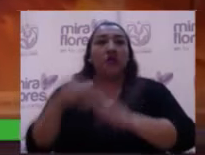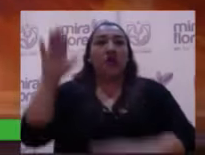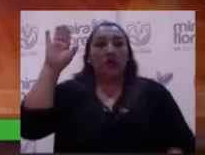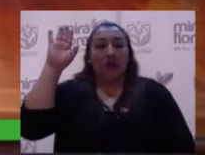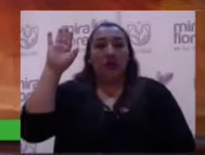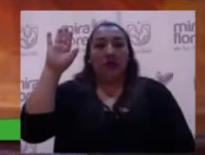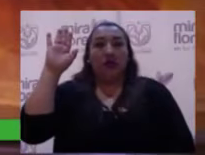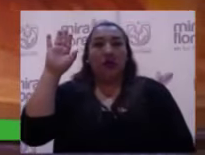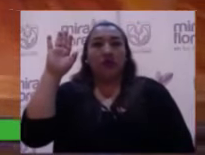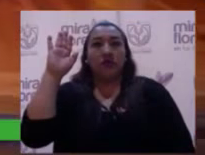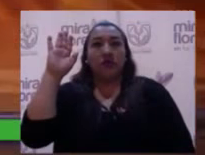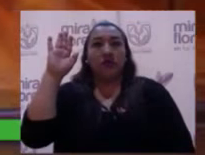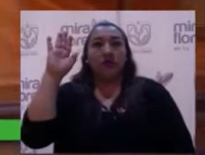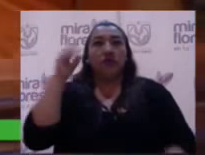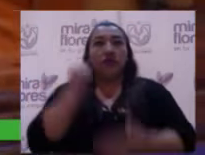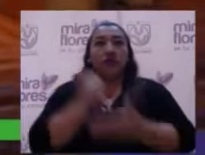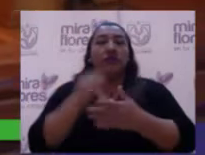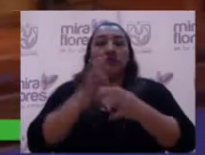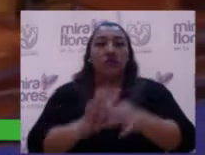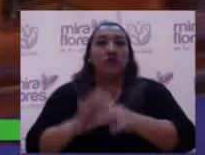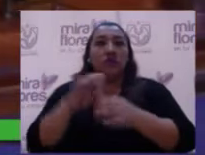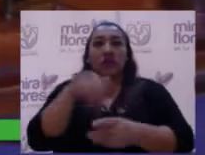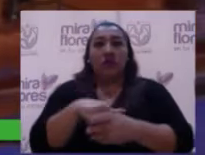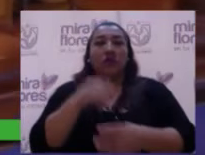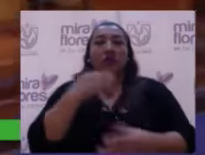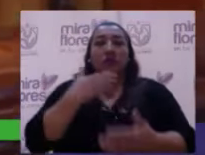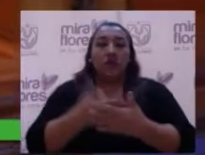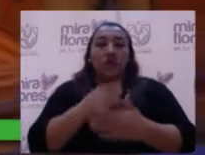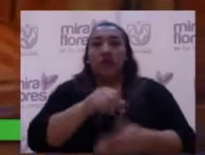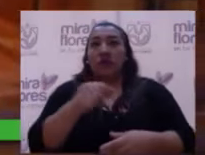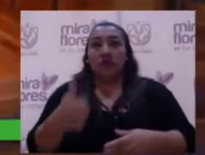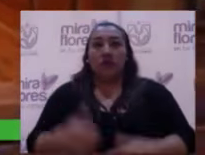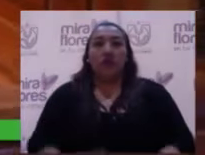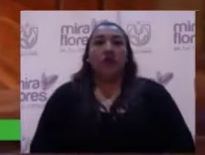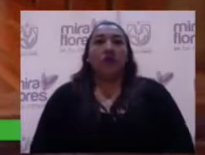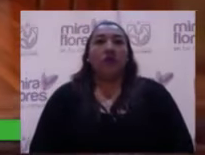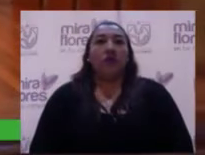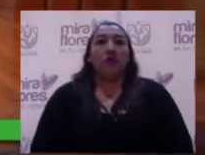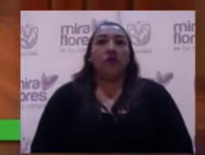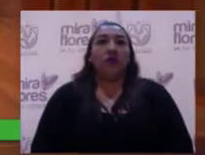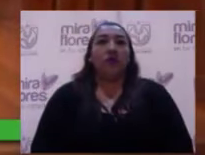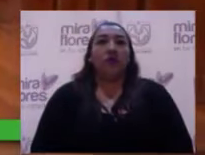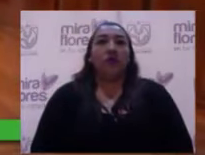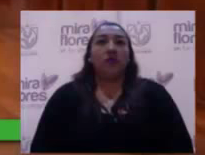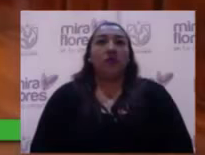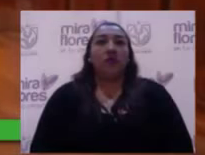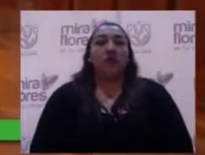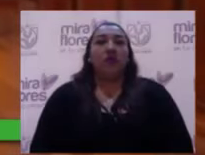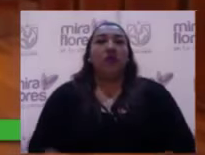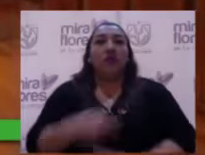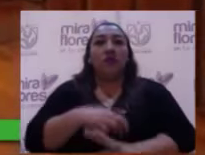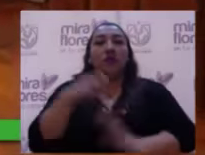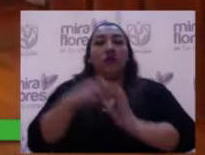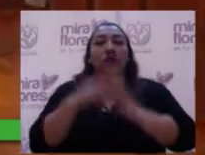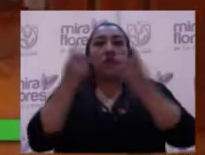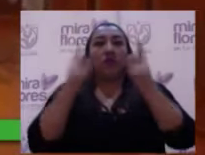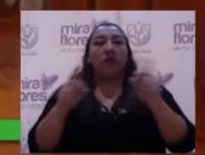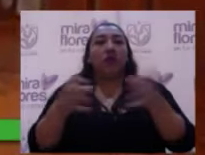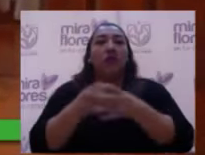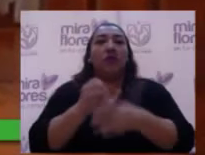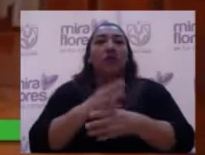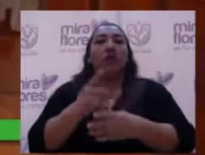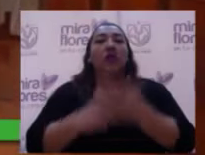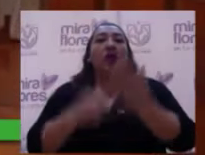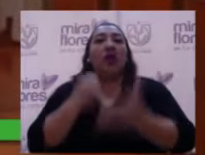conformidad. Se aprueba por unanimidad de votos. Muchas gracias. Vamos al siguiente punto. Proyecto de acuerdo de Consejo